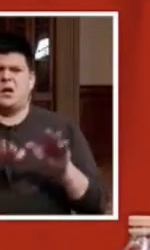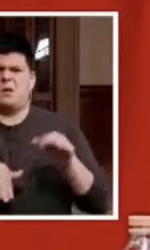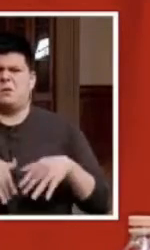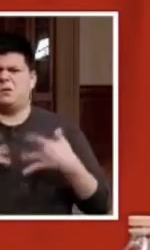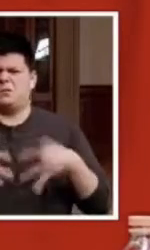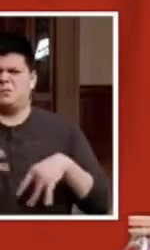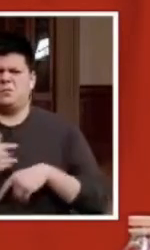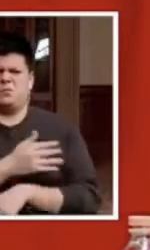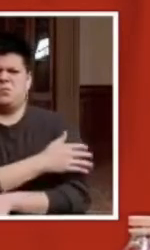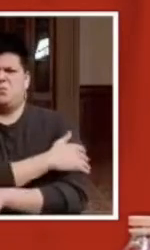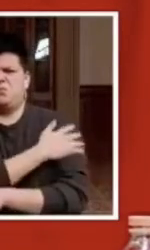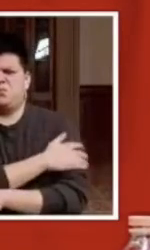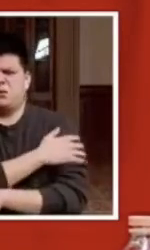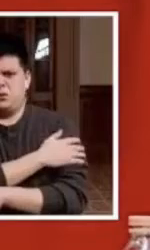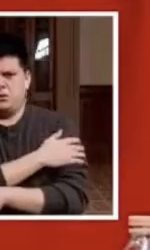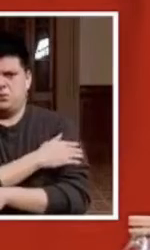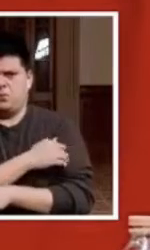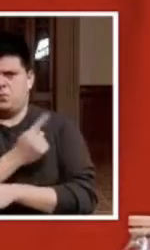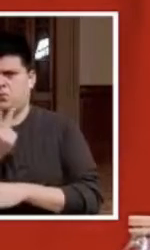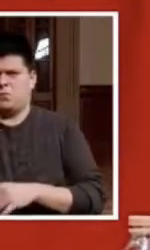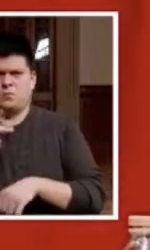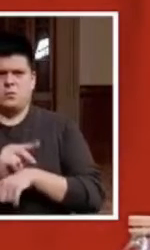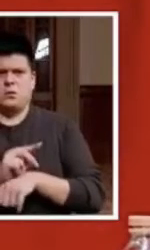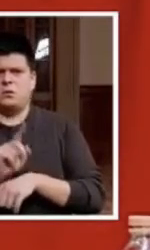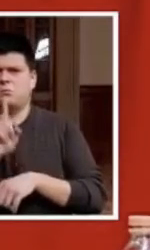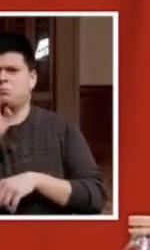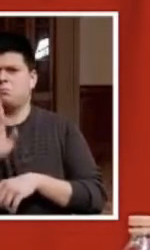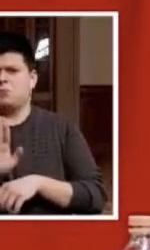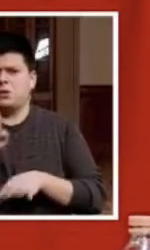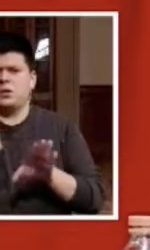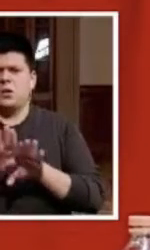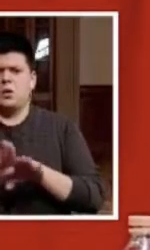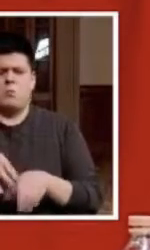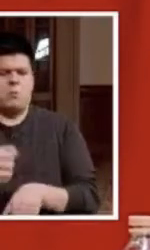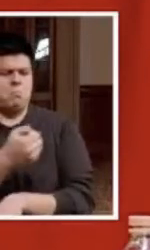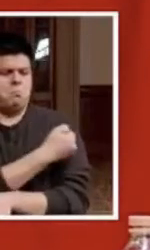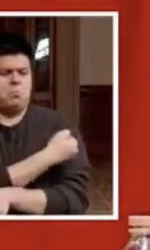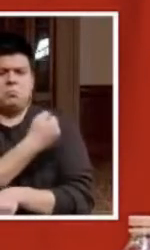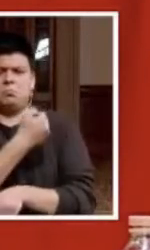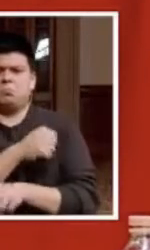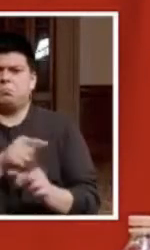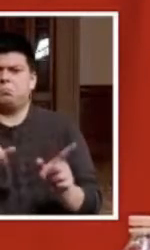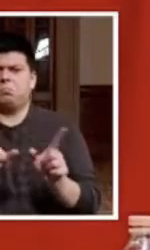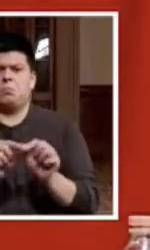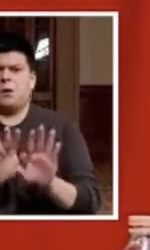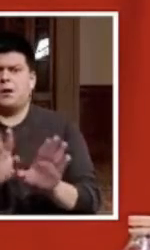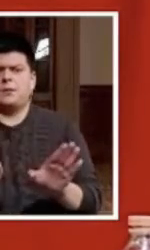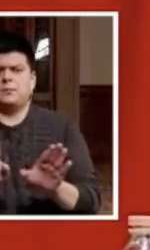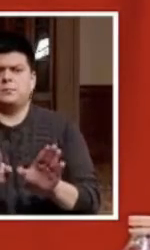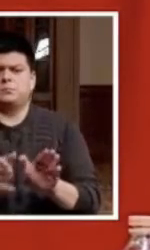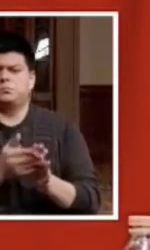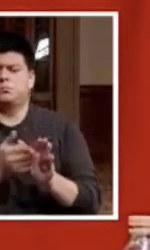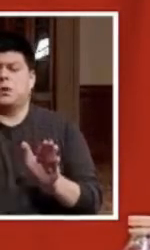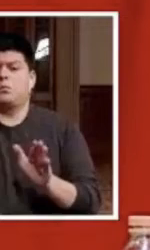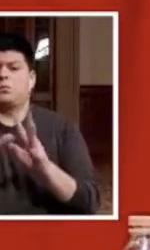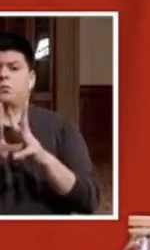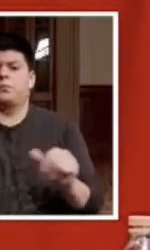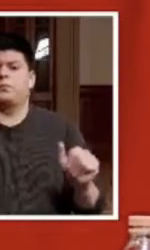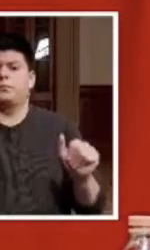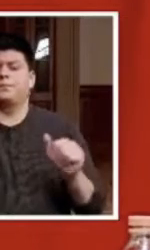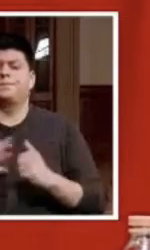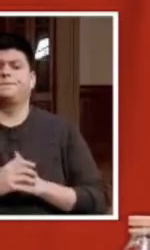duele el brazo uno o dos días, como si te hubieras dado un golpe pequeño y posteriormente se te